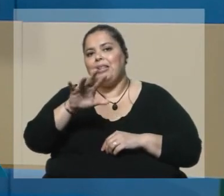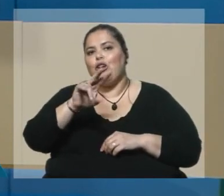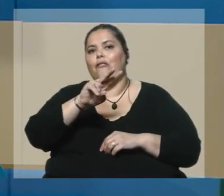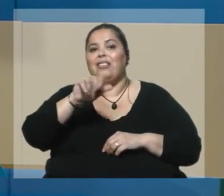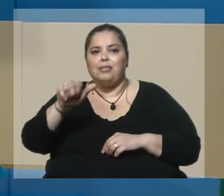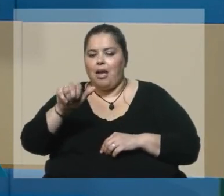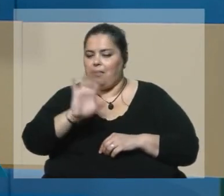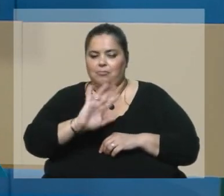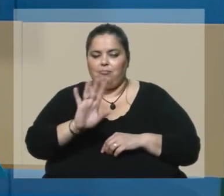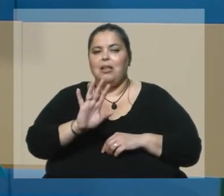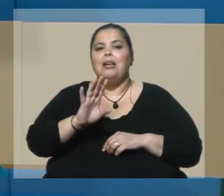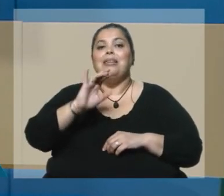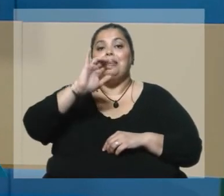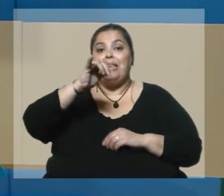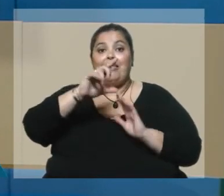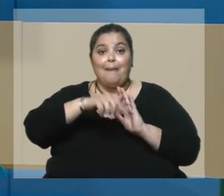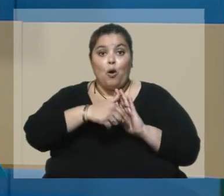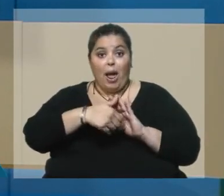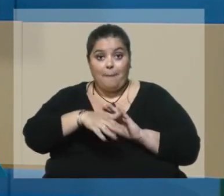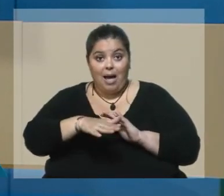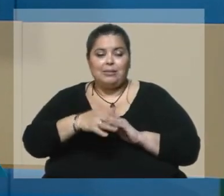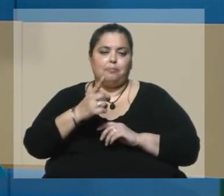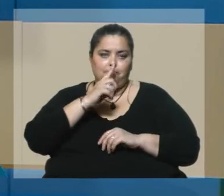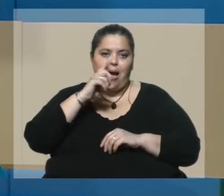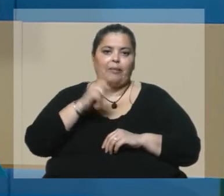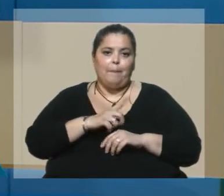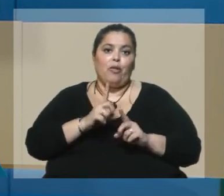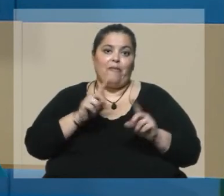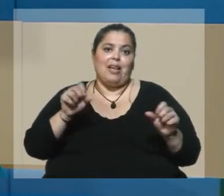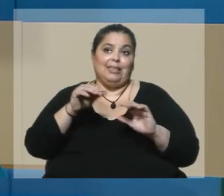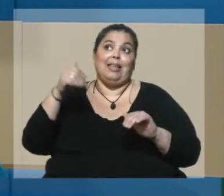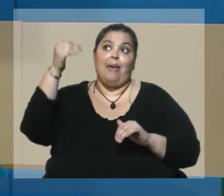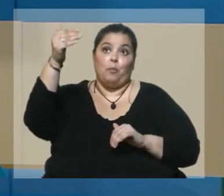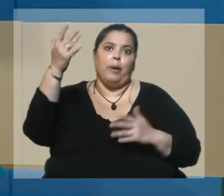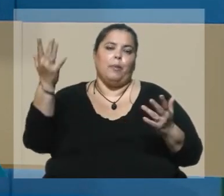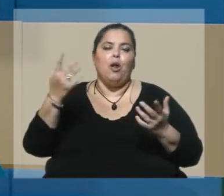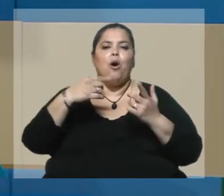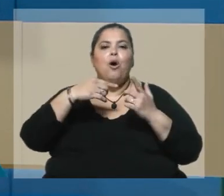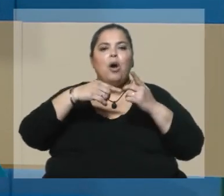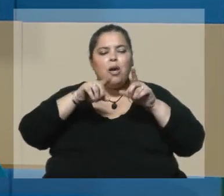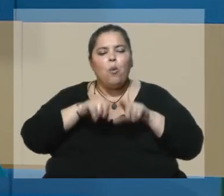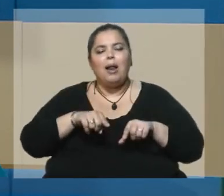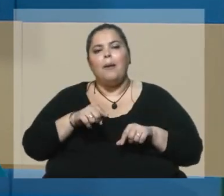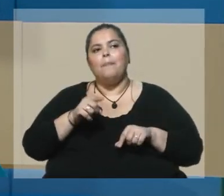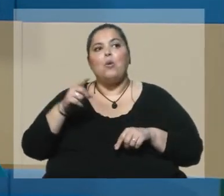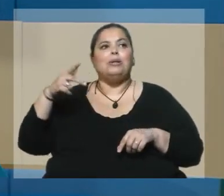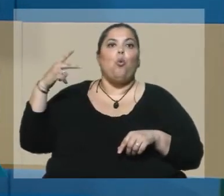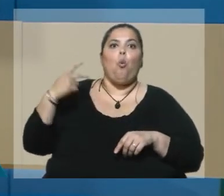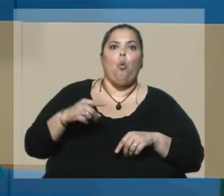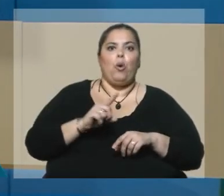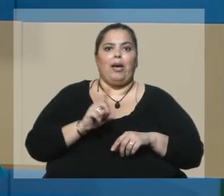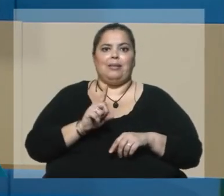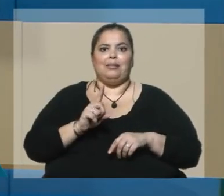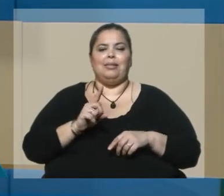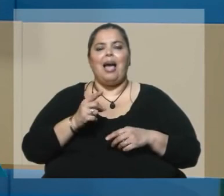obviamente Cuanto más demoren a hacerse más rápido tendrá que hacerse después pero En definitiva